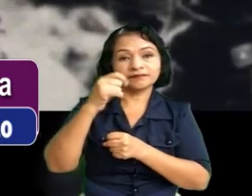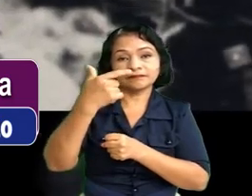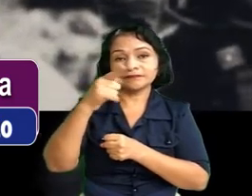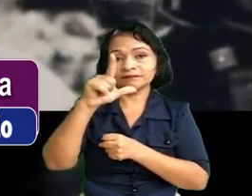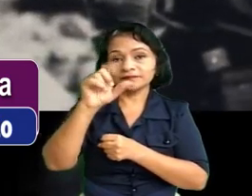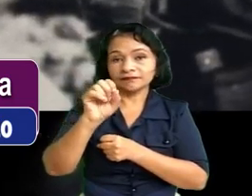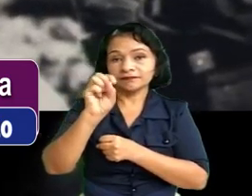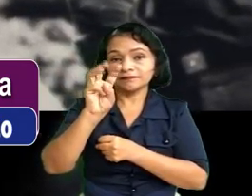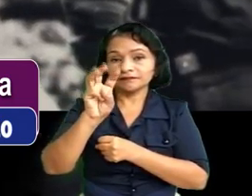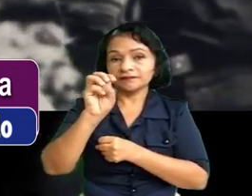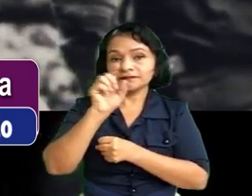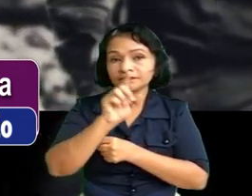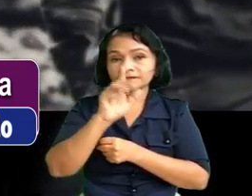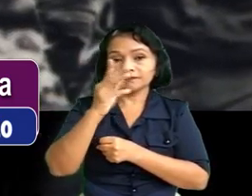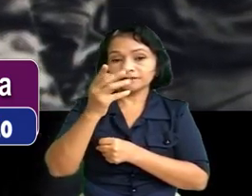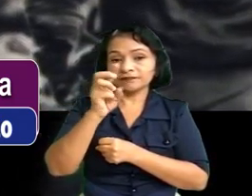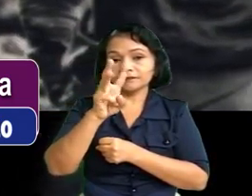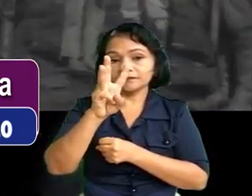De